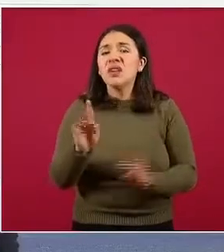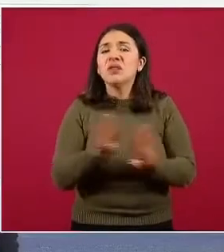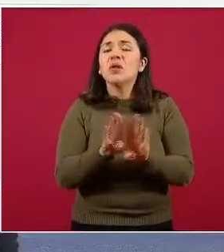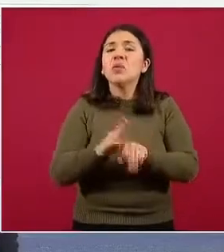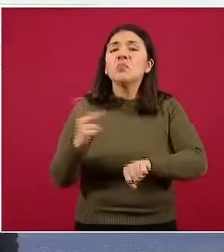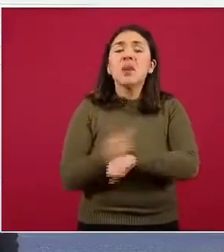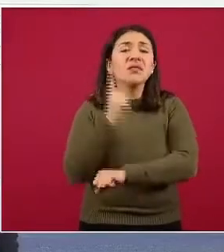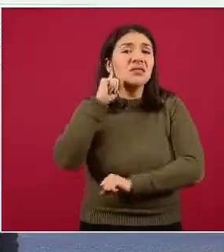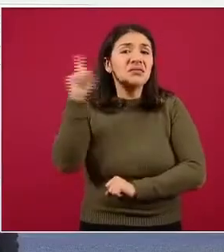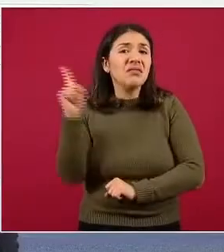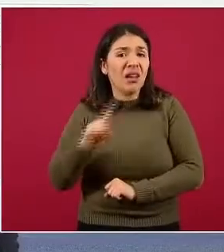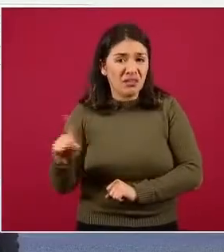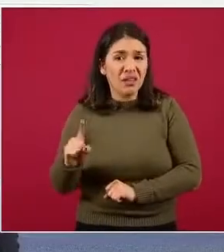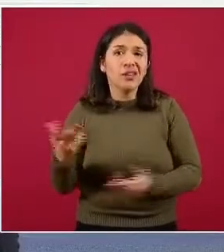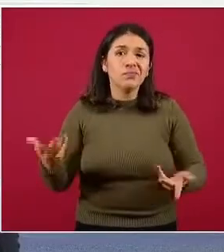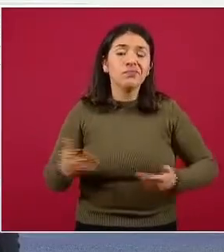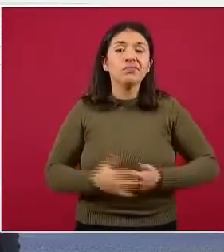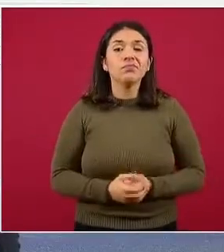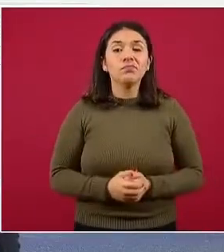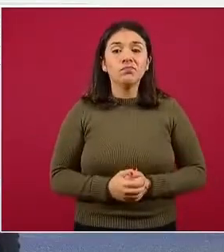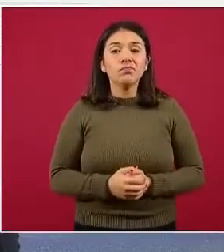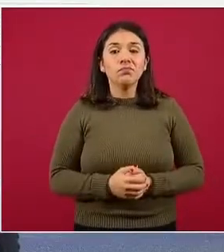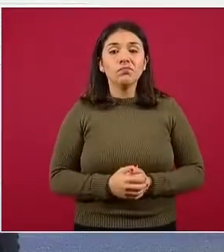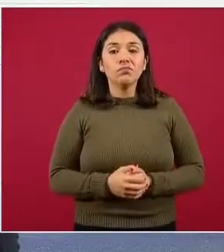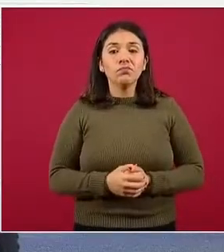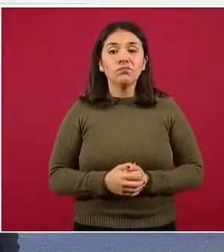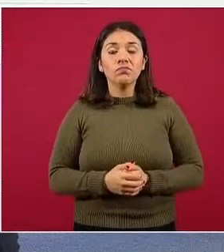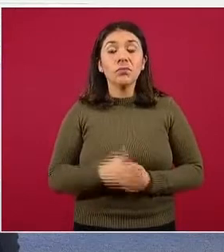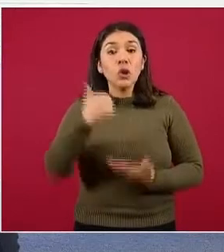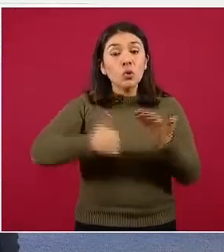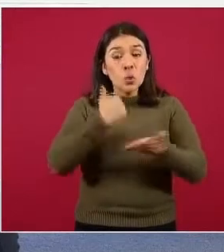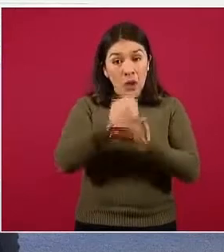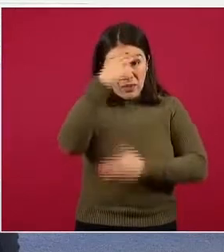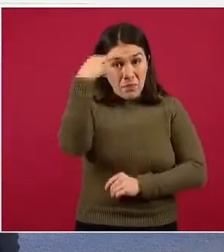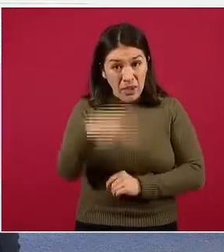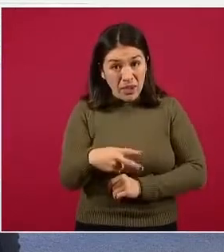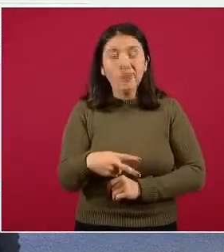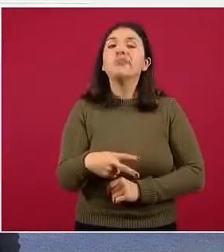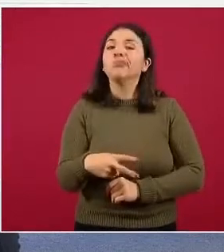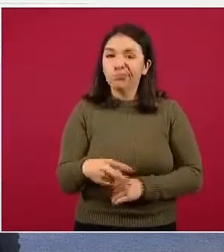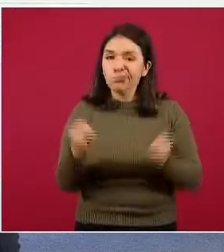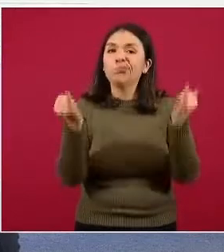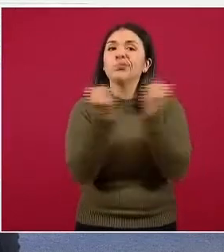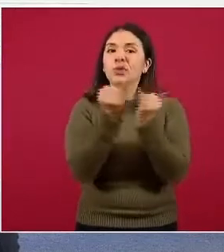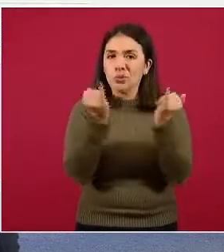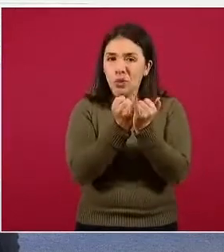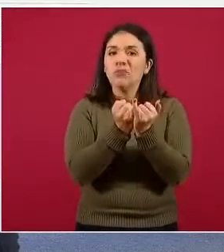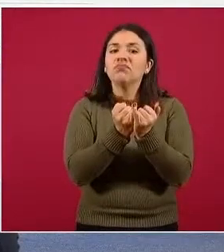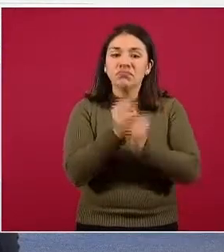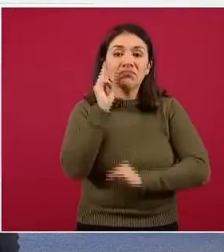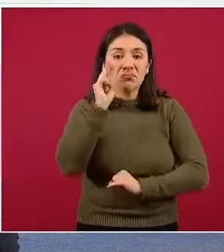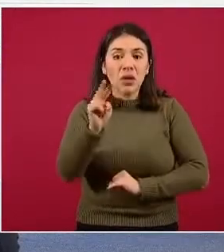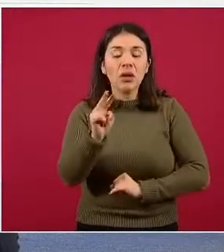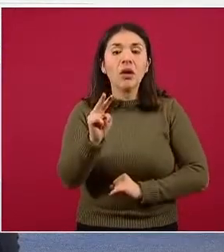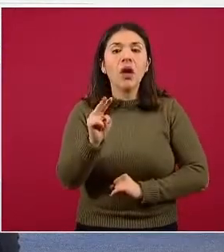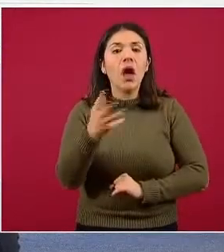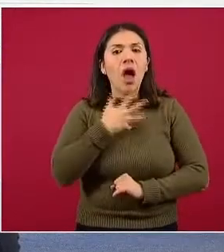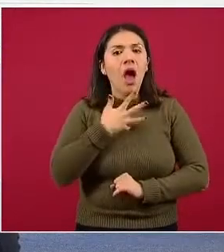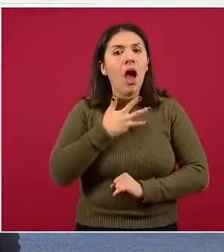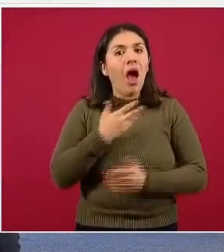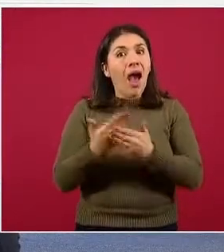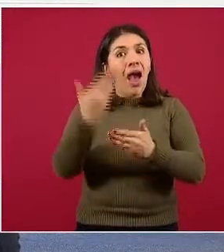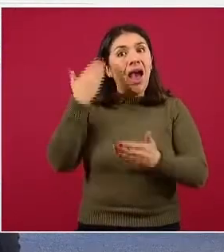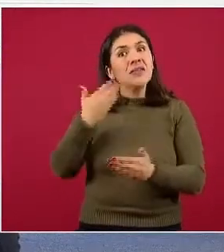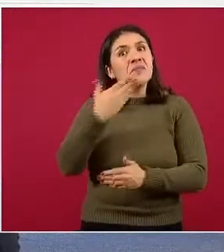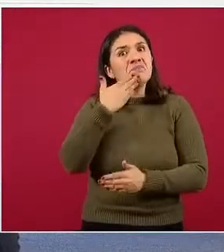en Zacatecas. La Ciudad de México también después de una